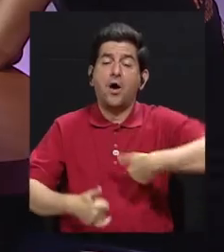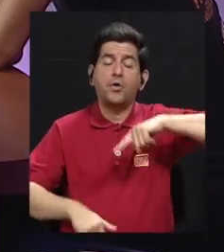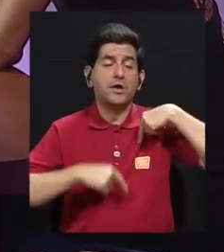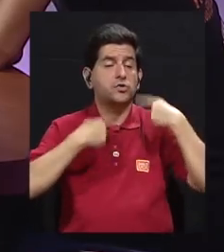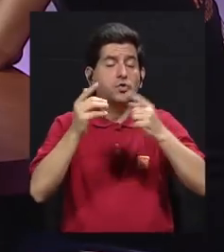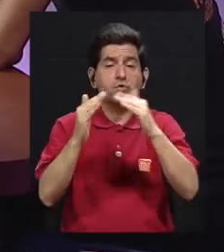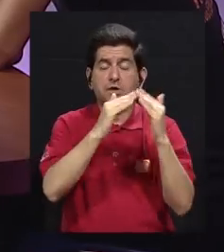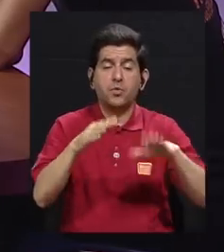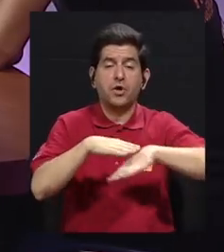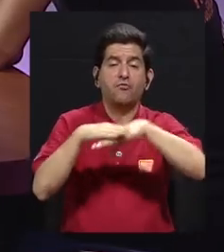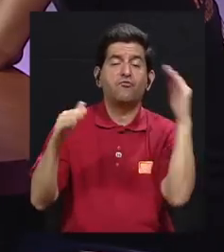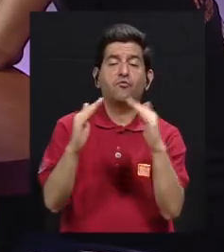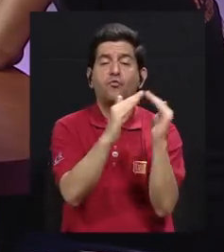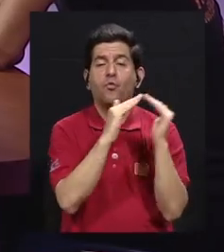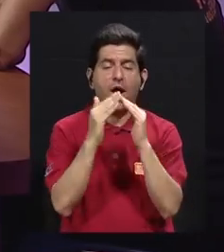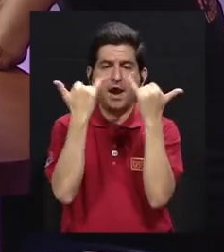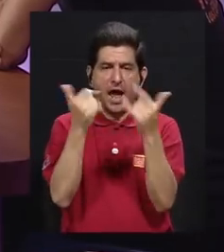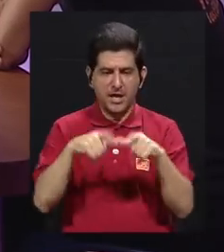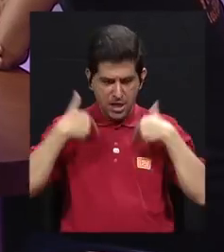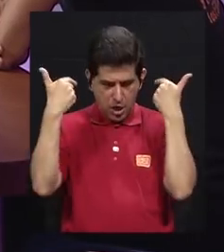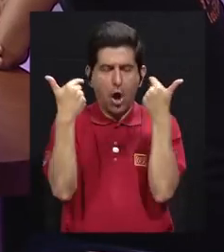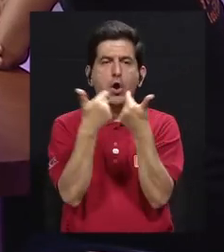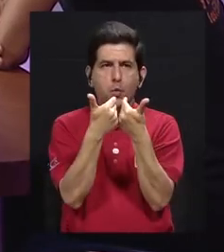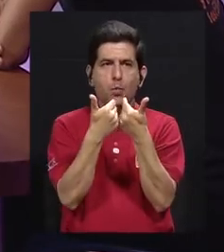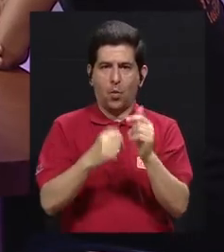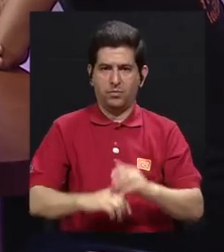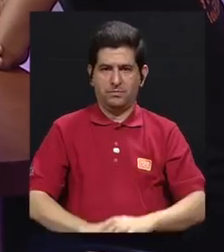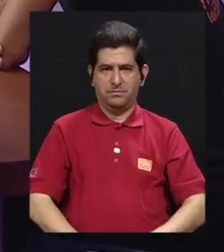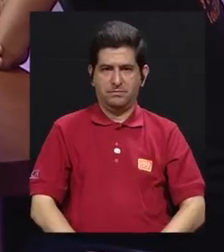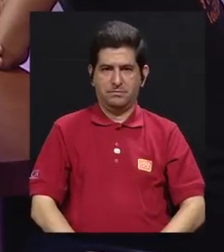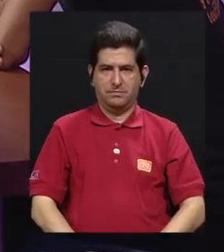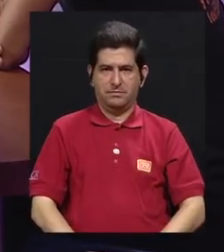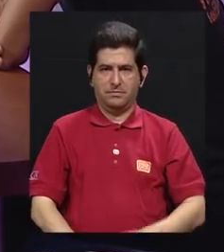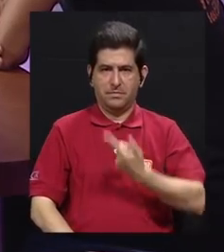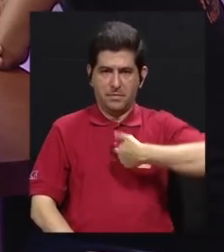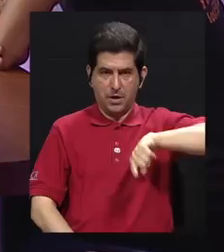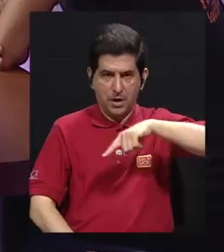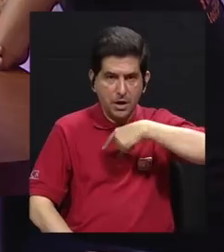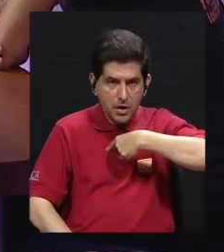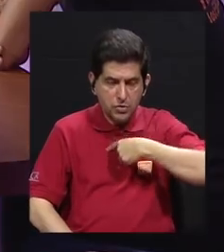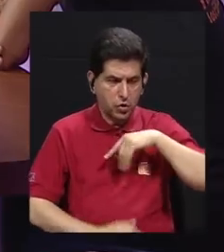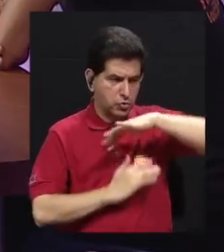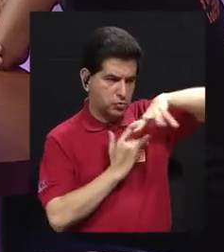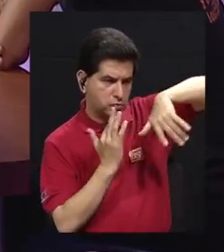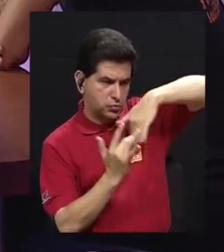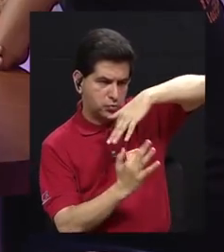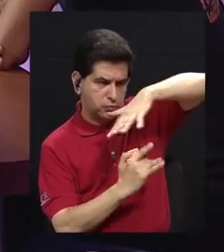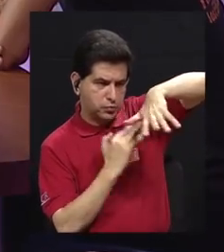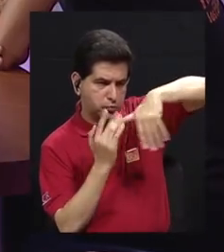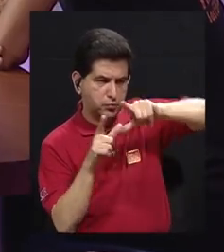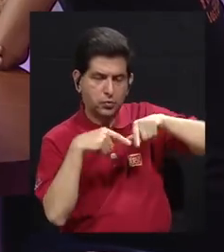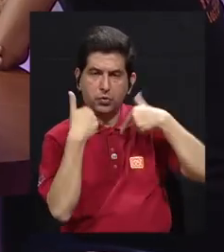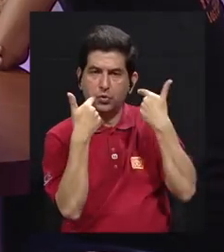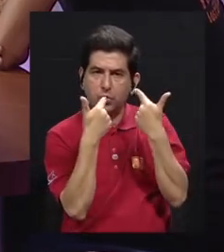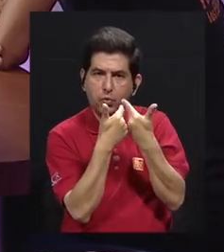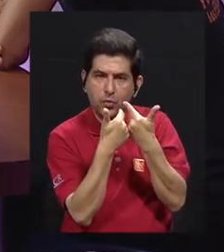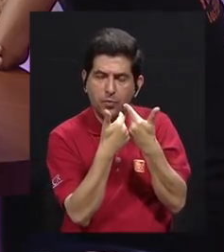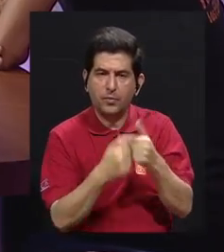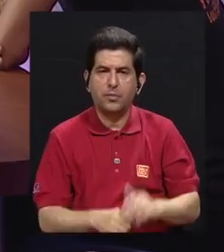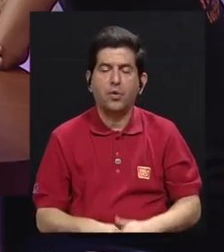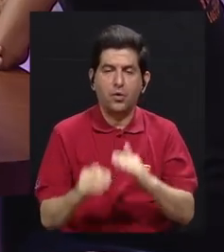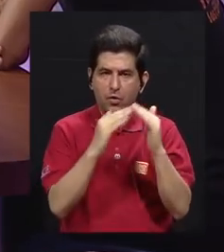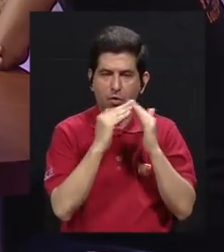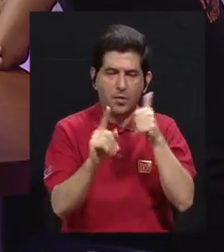ahora ya vamos a comunidades fuera de la ciudad, ya como grupo, como colectivo, y nos interactuamos